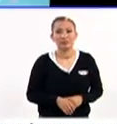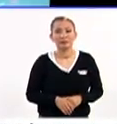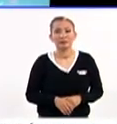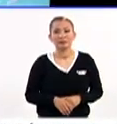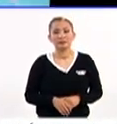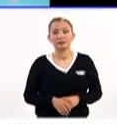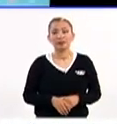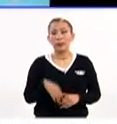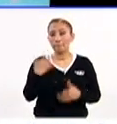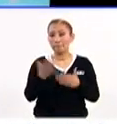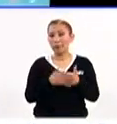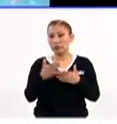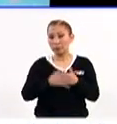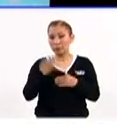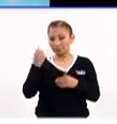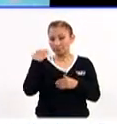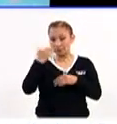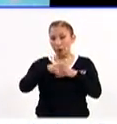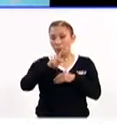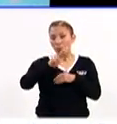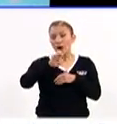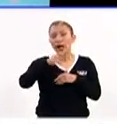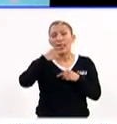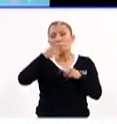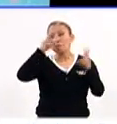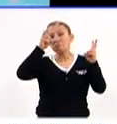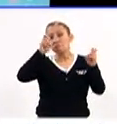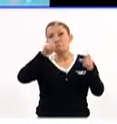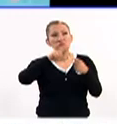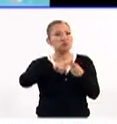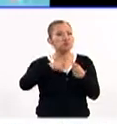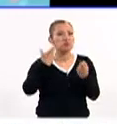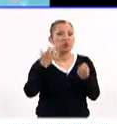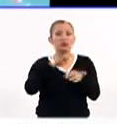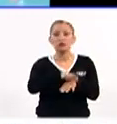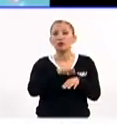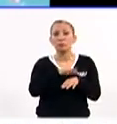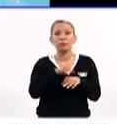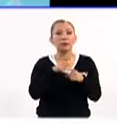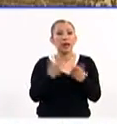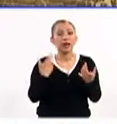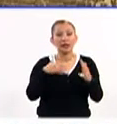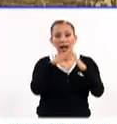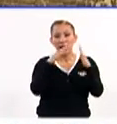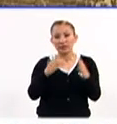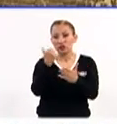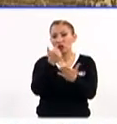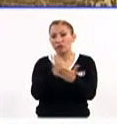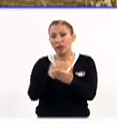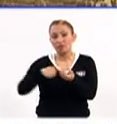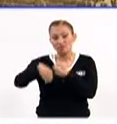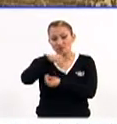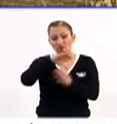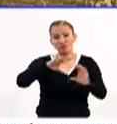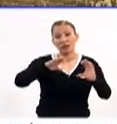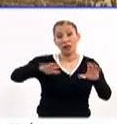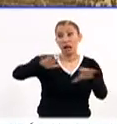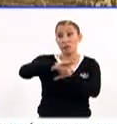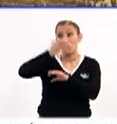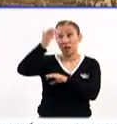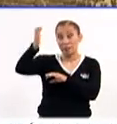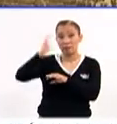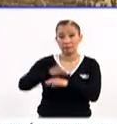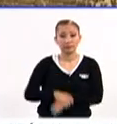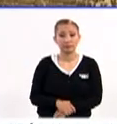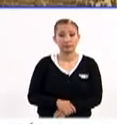social. Los próximos seminarios del PUEC abordarán, entre otros, temas relacionados con vivienda y ciudades sostenibles ante el cambio